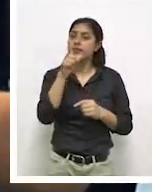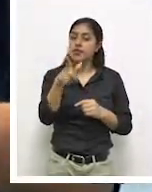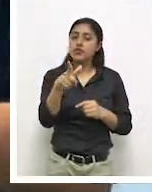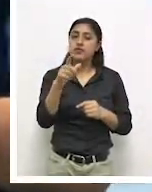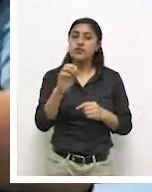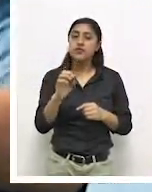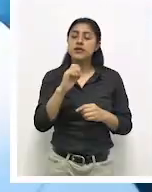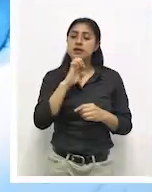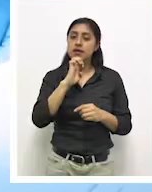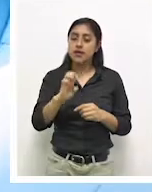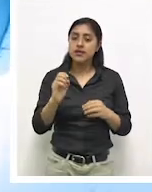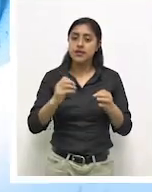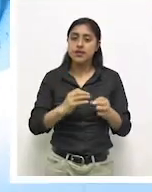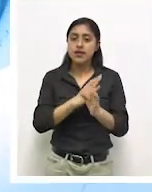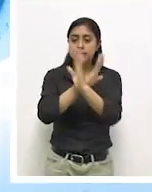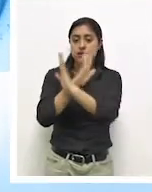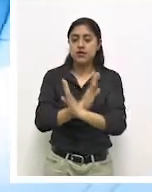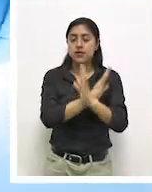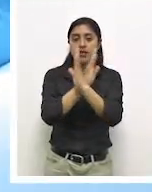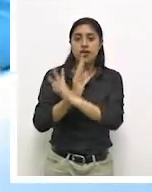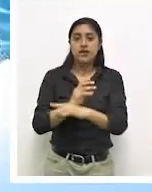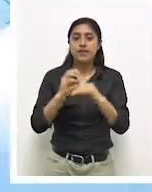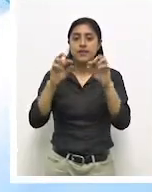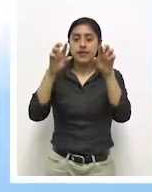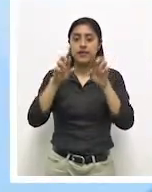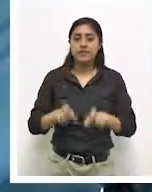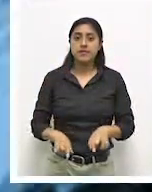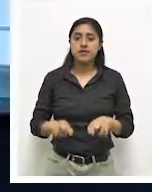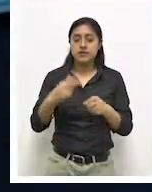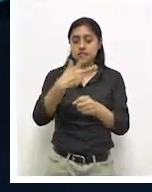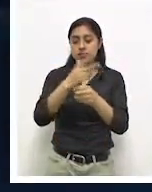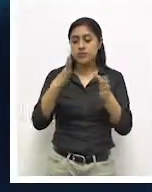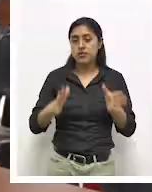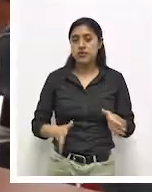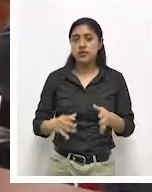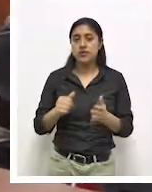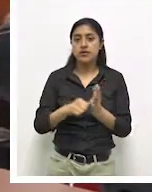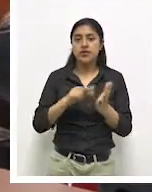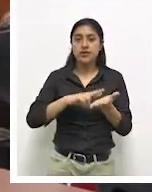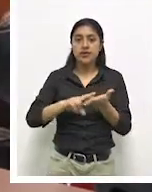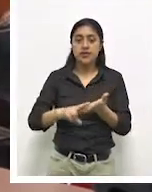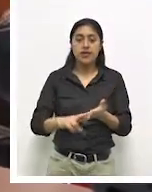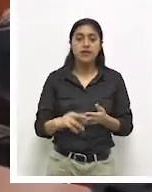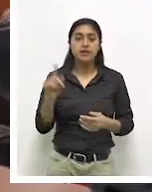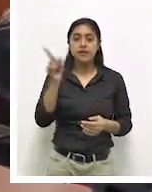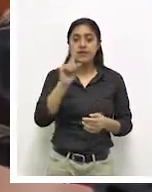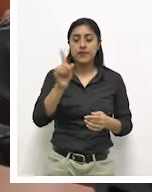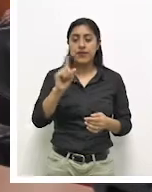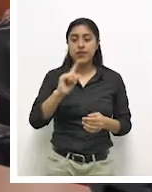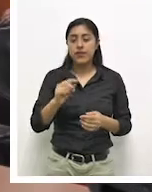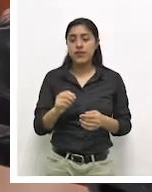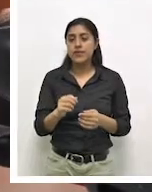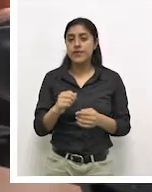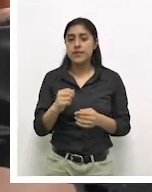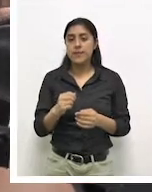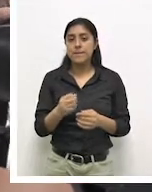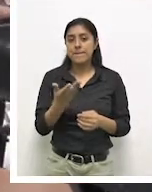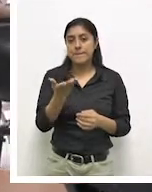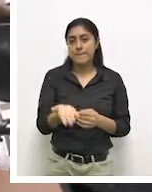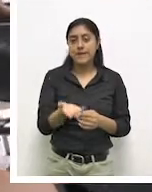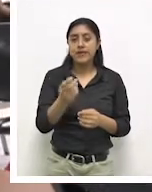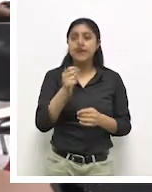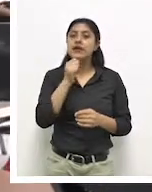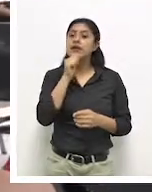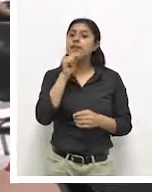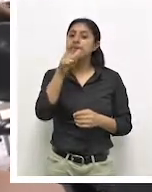se aconseja para la seguridad de los ciudadanos, pero cabe mencionar que RENAP no pide dicha constancia como requisito